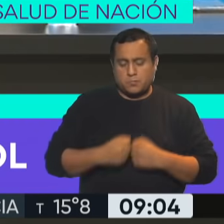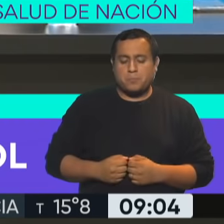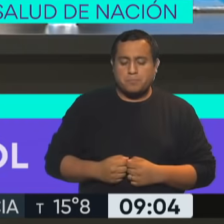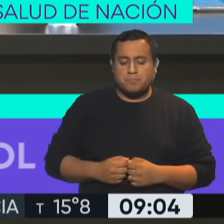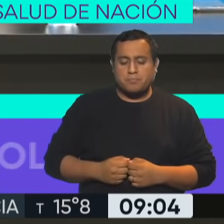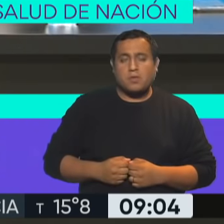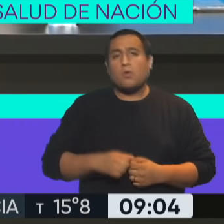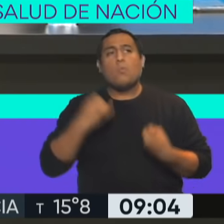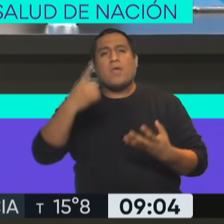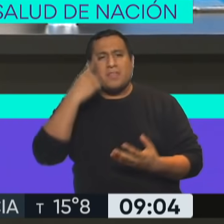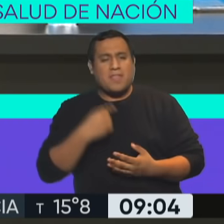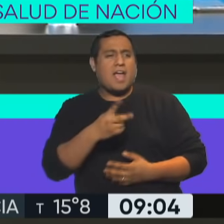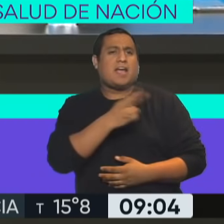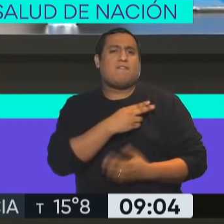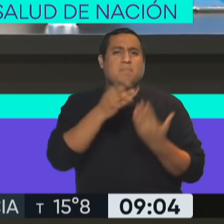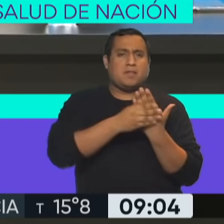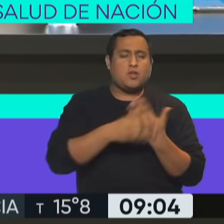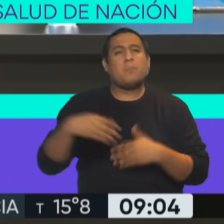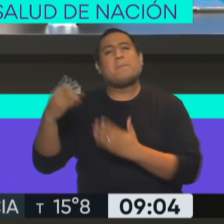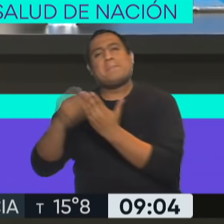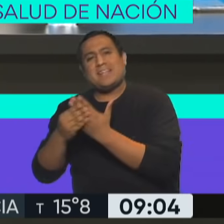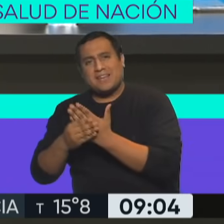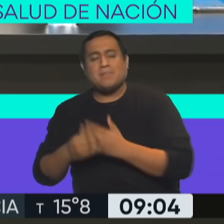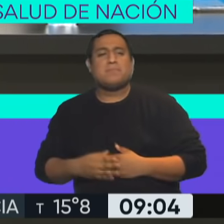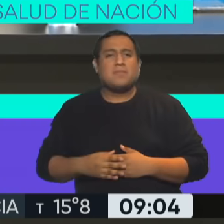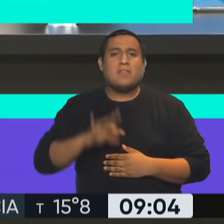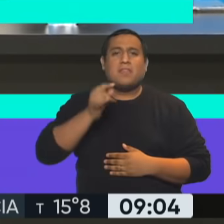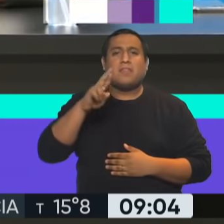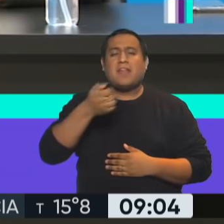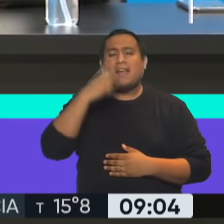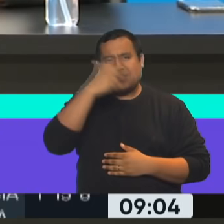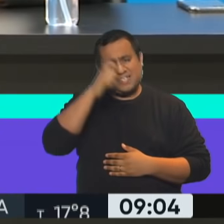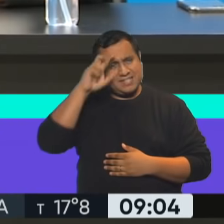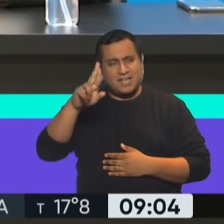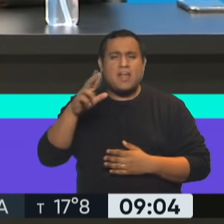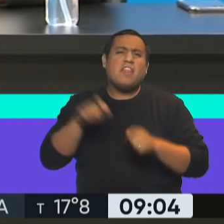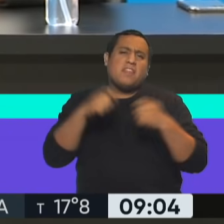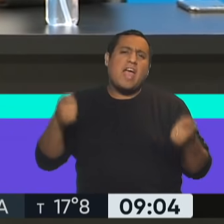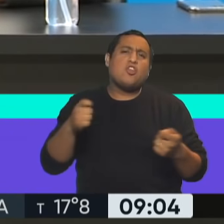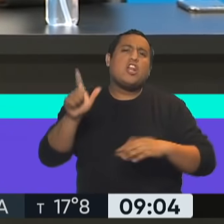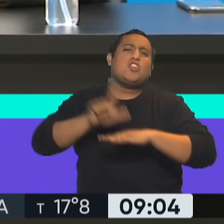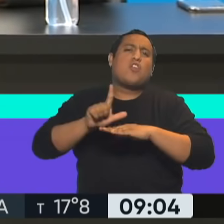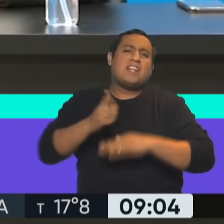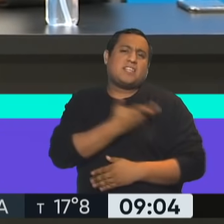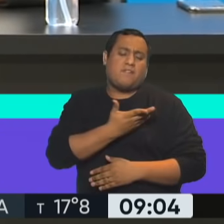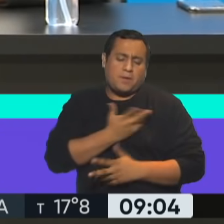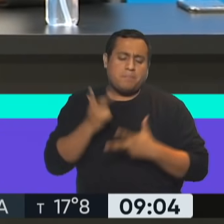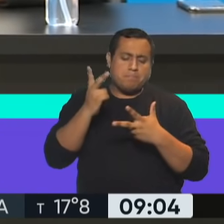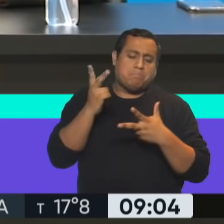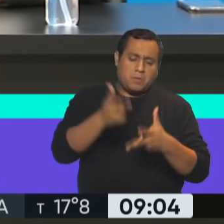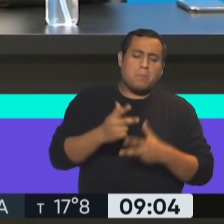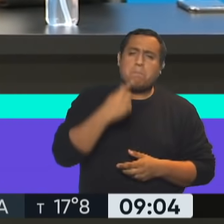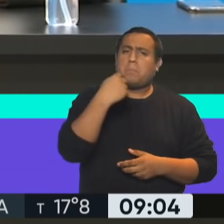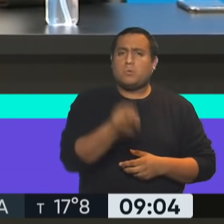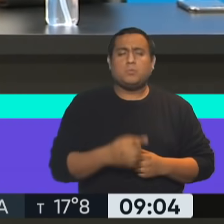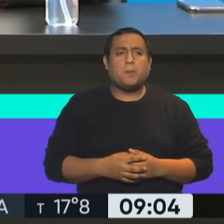Buenos días, jefe de gabinete y ministra. Brian Mayer, de Diario Litoral de Santa Fe. La pregunta tiene que ver primero con la evaluación que van a ir haciendo sobre